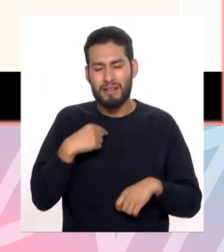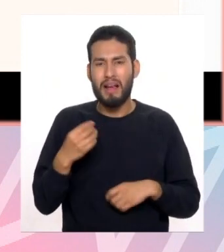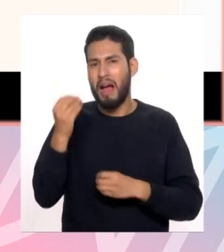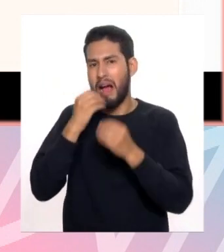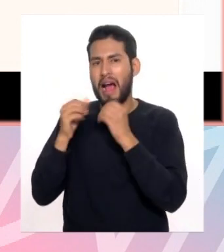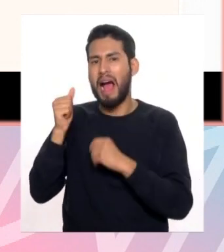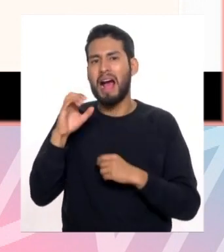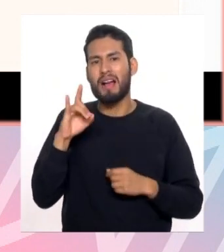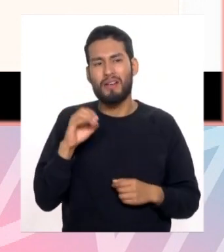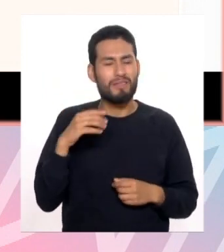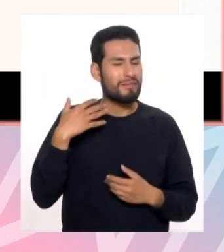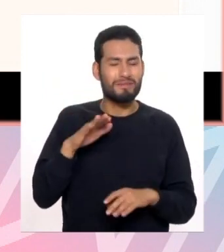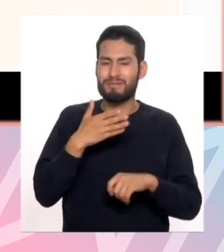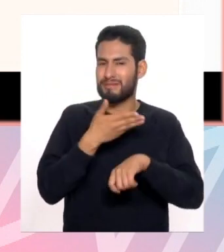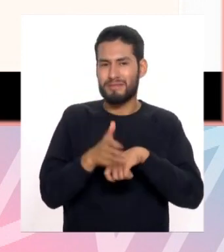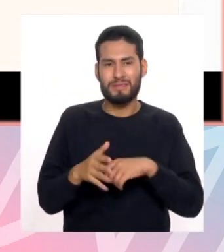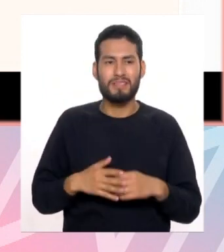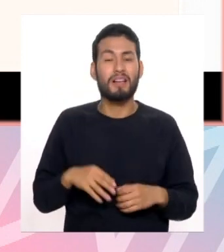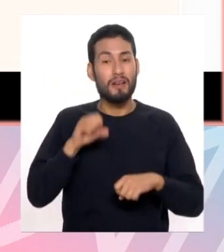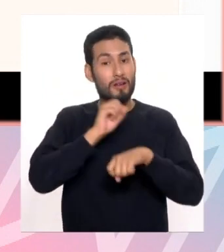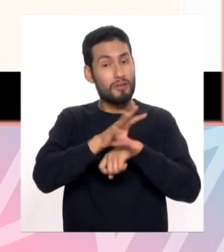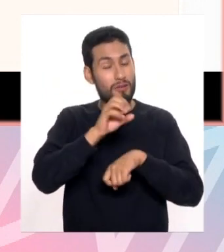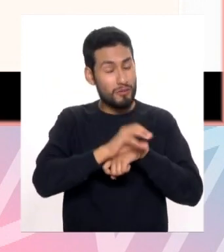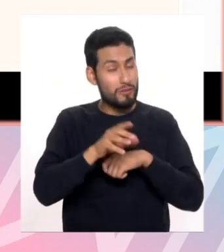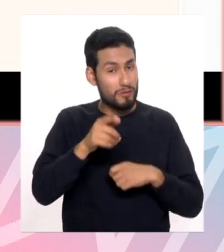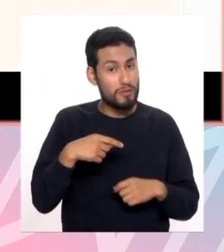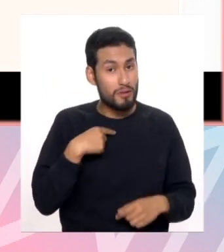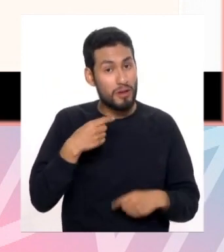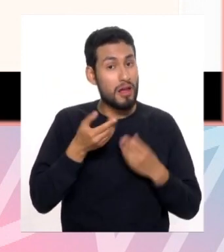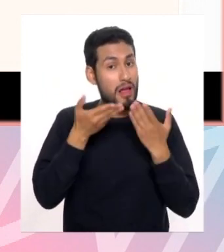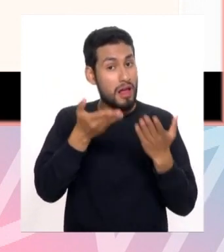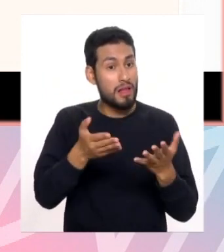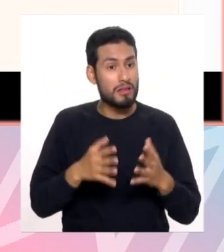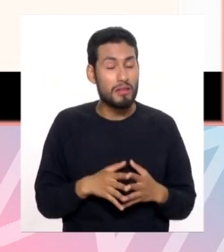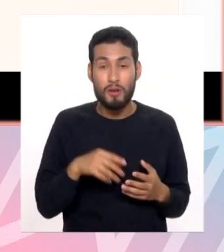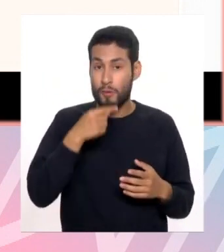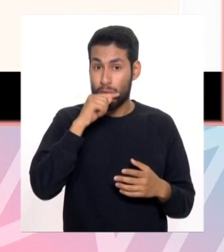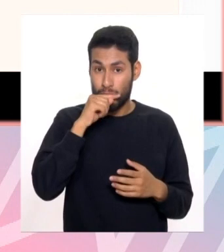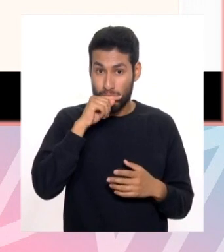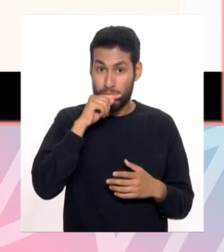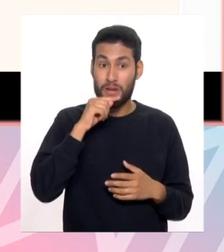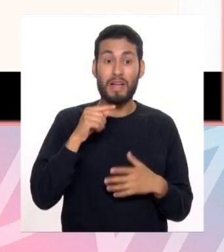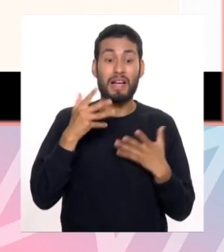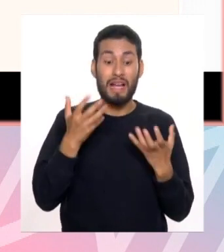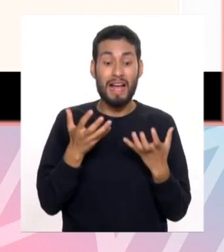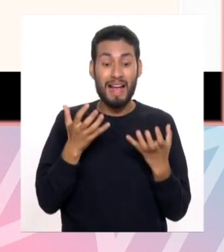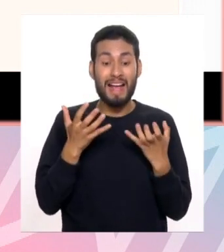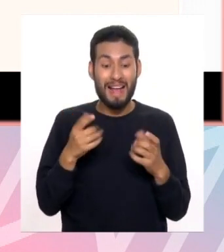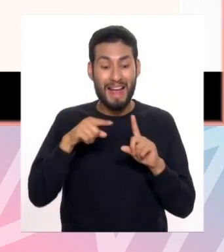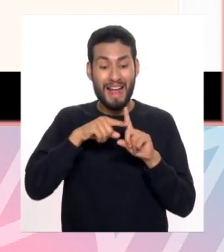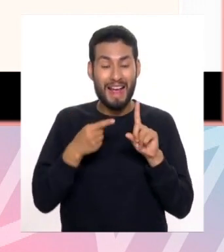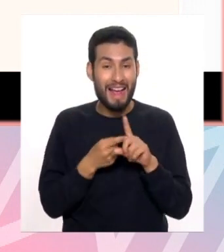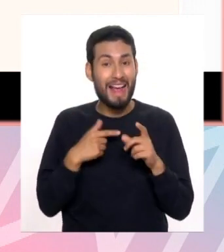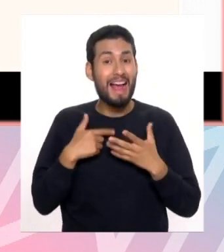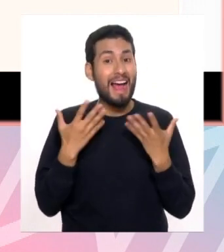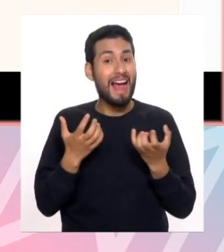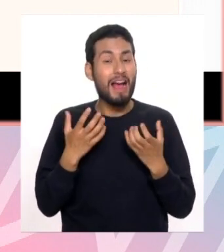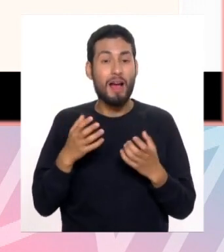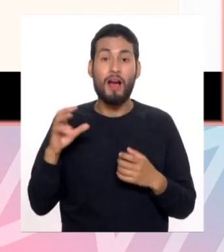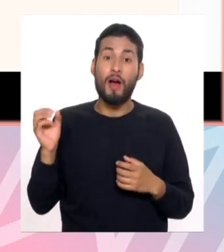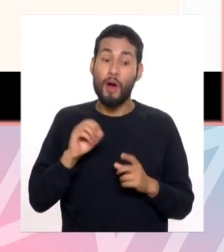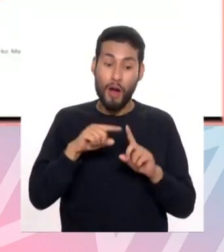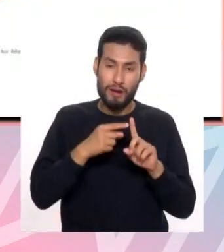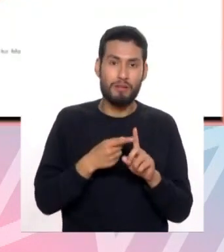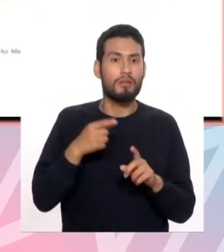fólico. Por lo tanto, el consejo que yo le podría dar a una mujer que pretende o que ya está embarazada